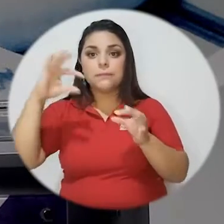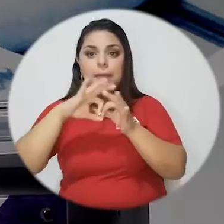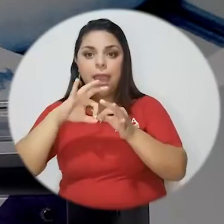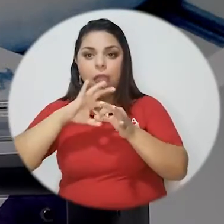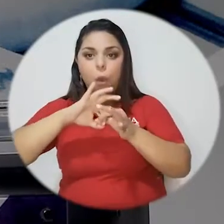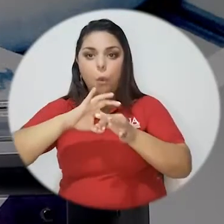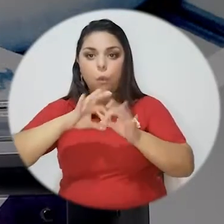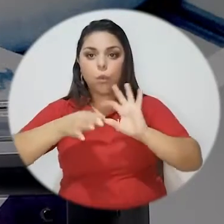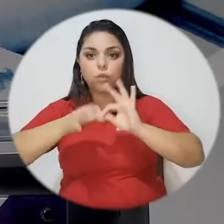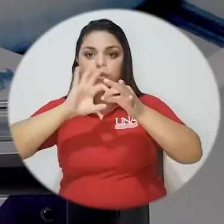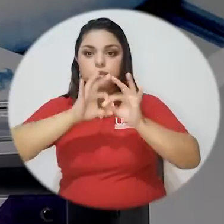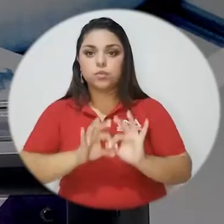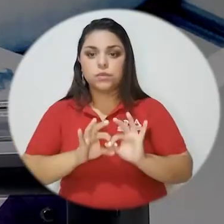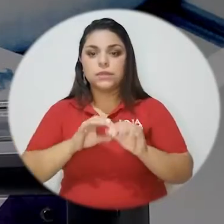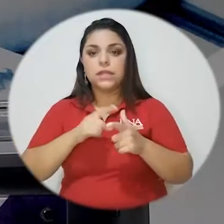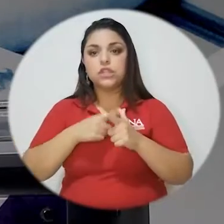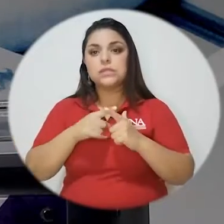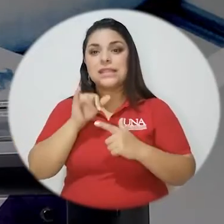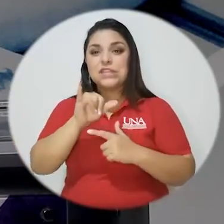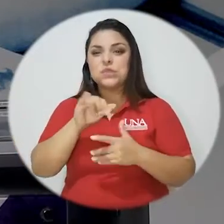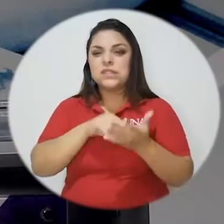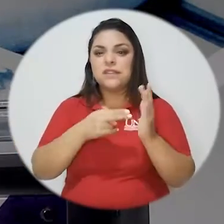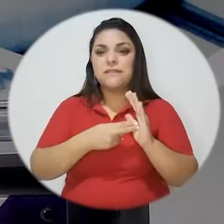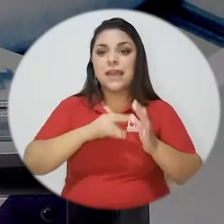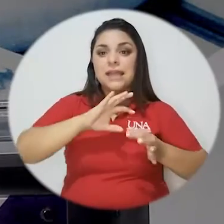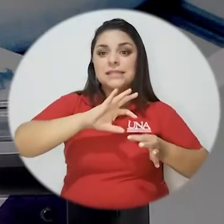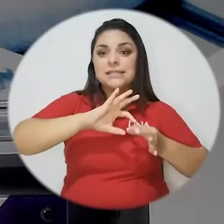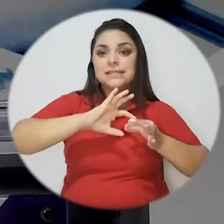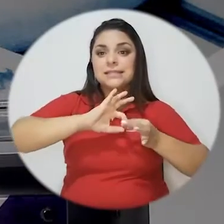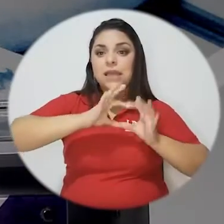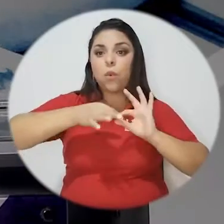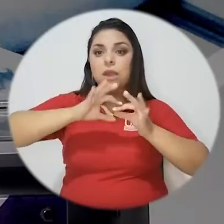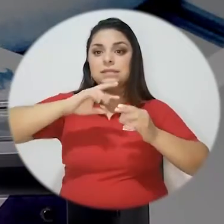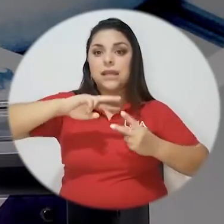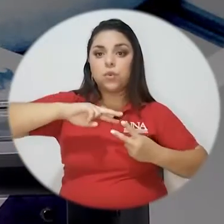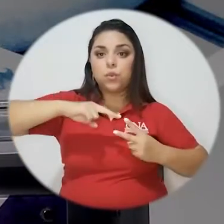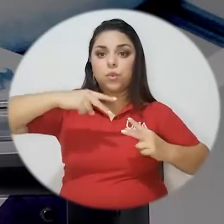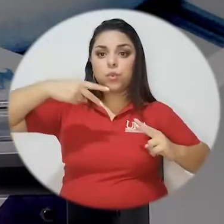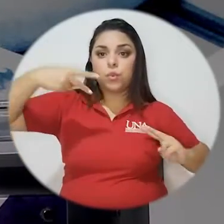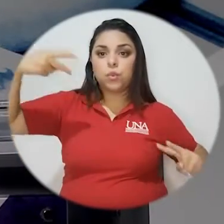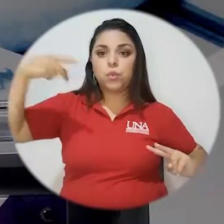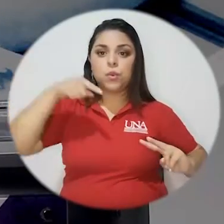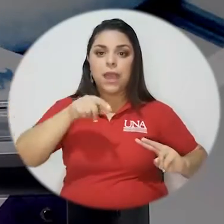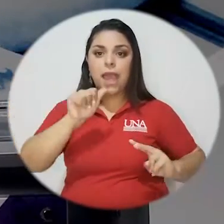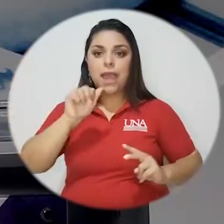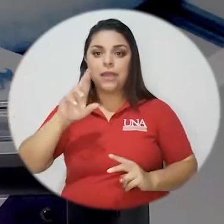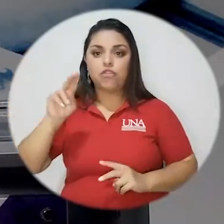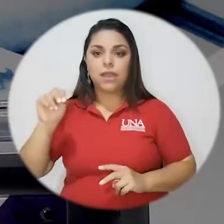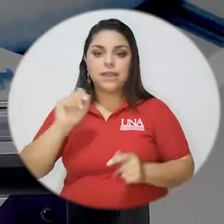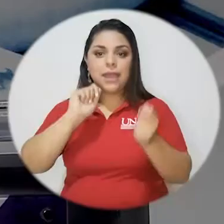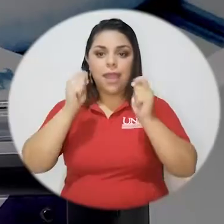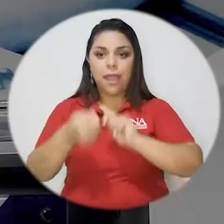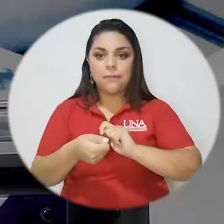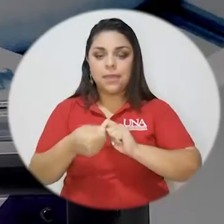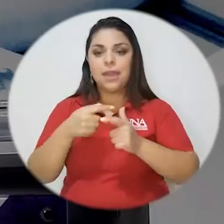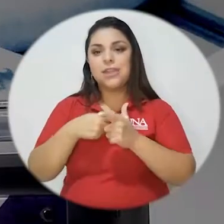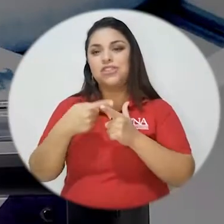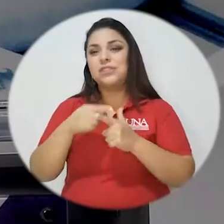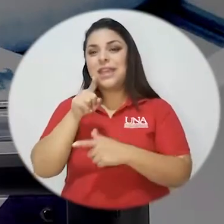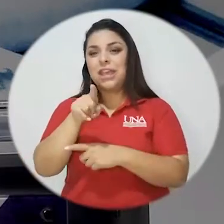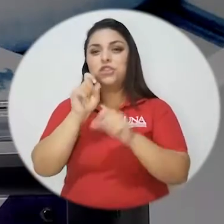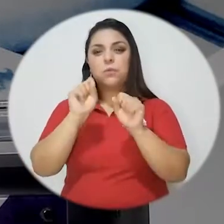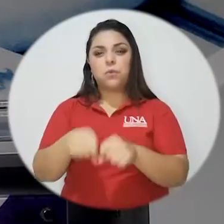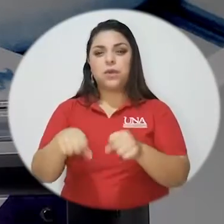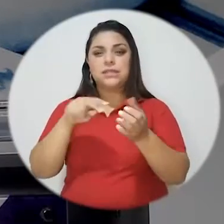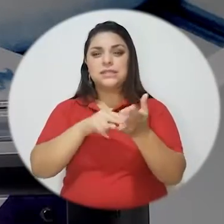más eslabones juntos. Y entonces eso significa que la secuencia genética de ese ARN cambia. Ese cambio en la